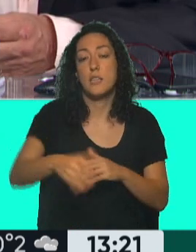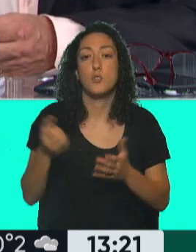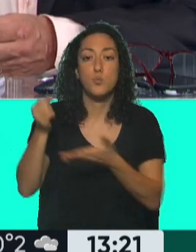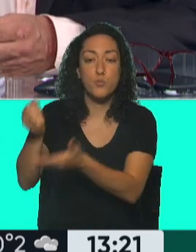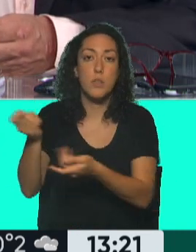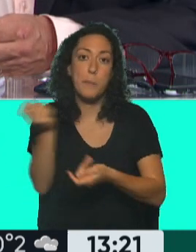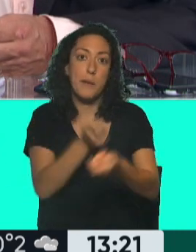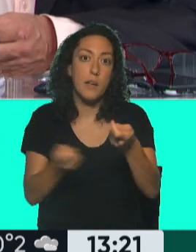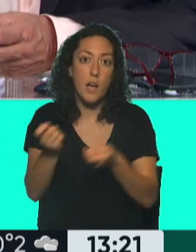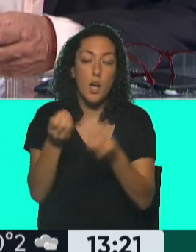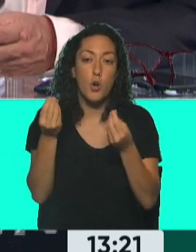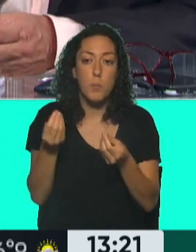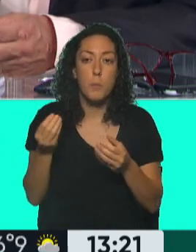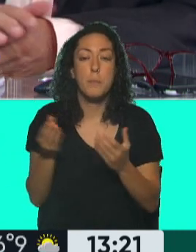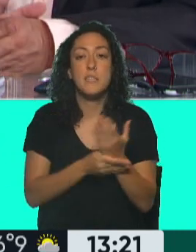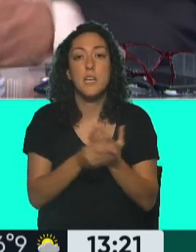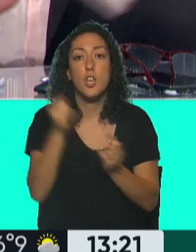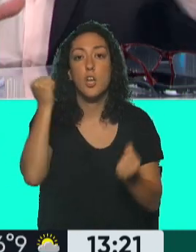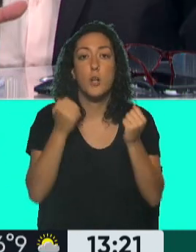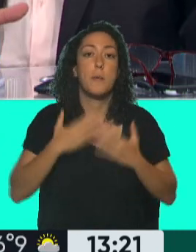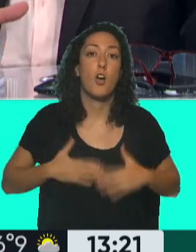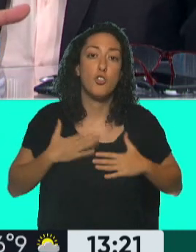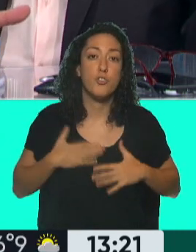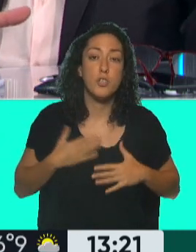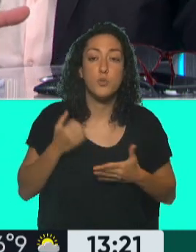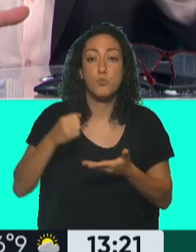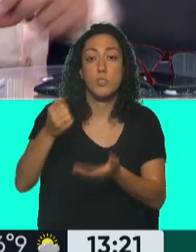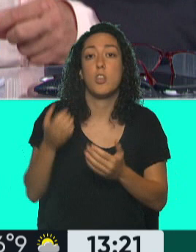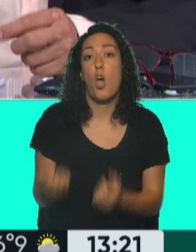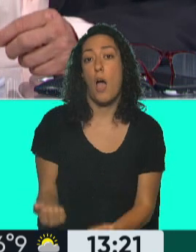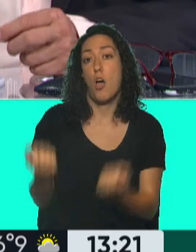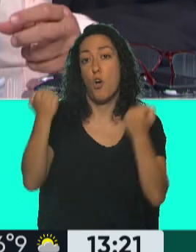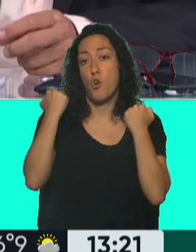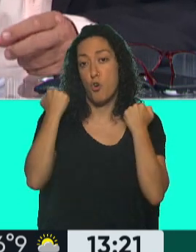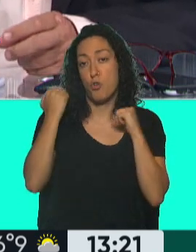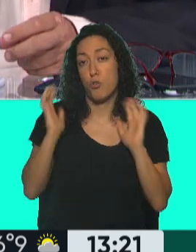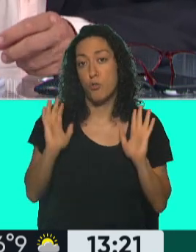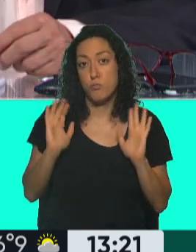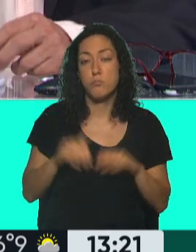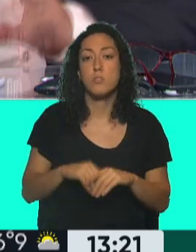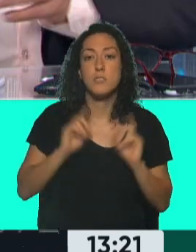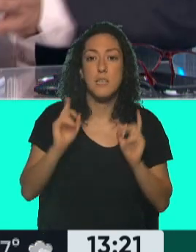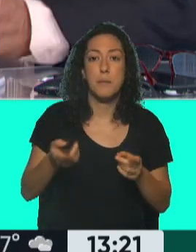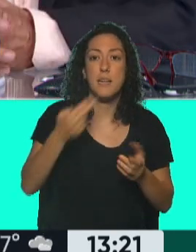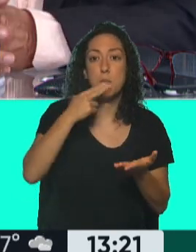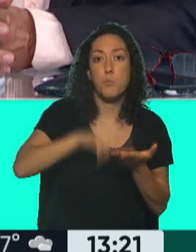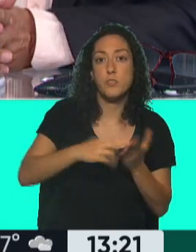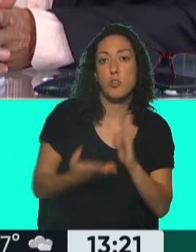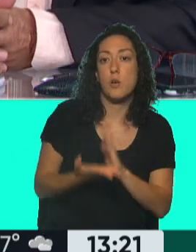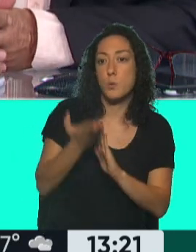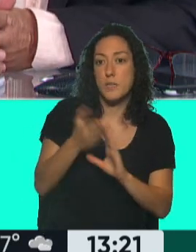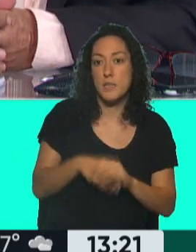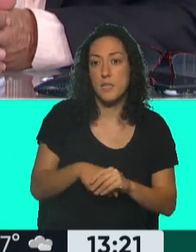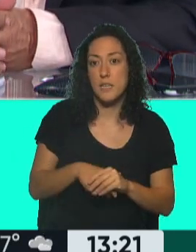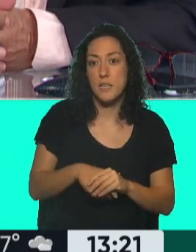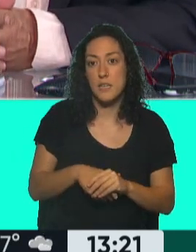subsidios Ministerio de economía contento porque se ahogó a ahorrar los subsidios a acá mesa y por otra parte ya aumentó la tarifa Me parece que